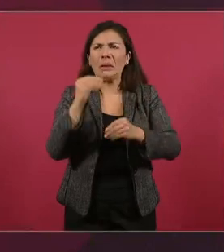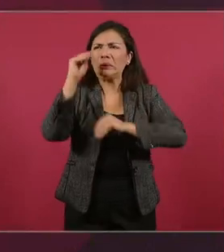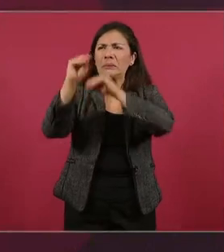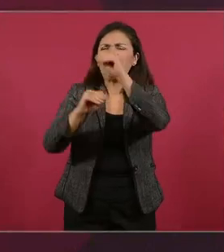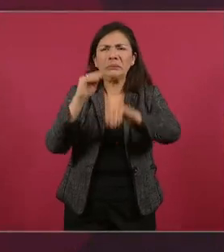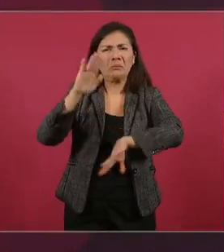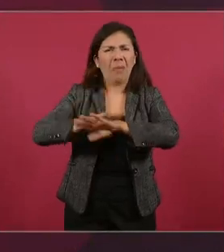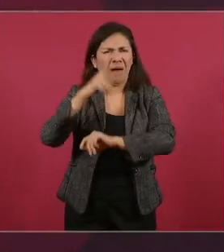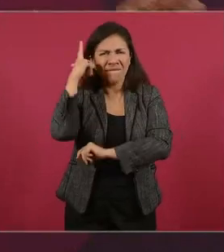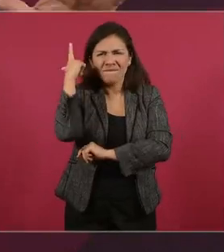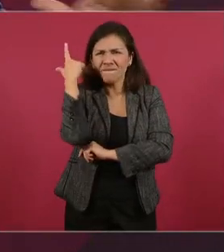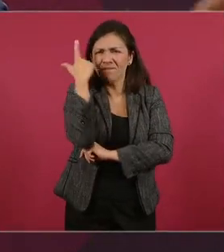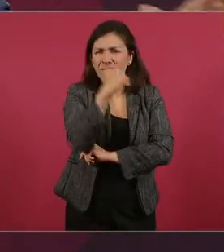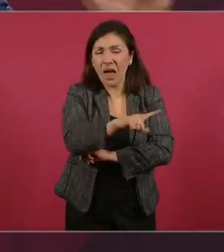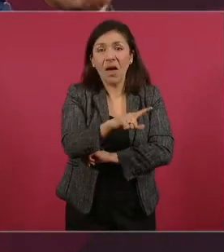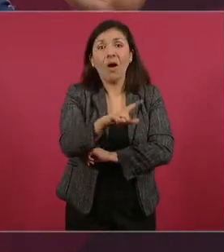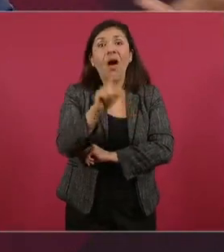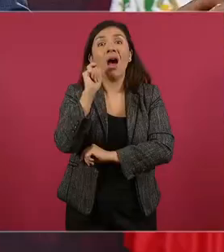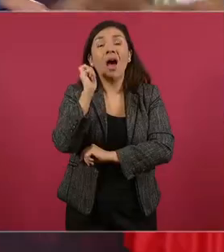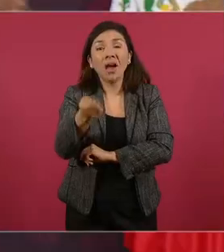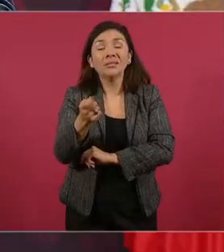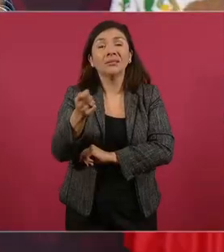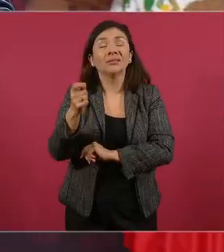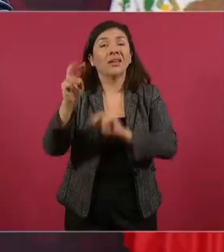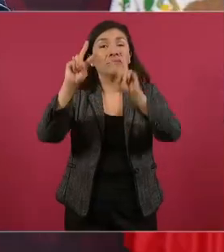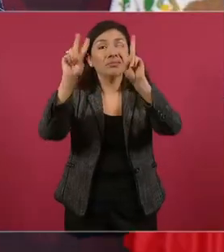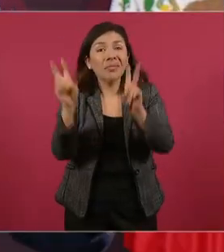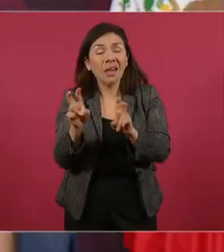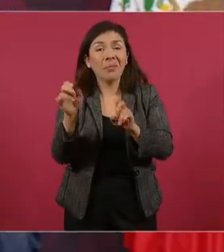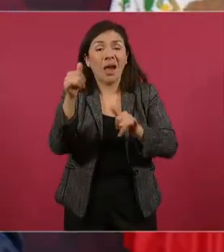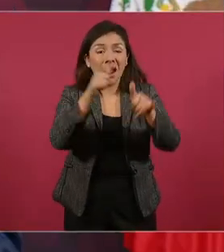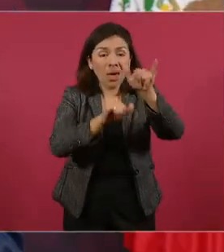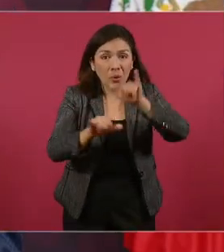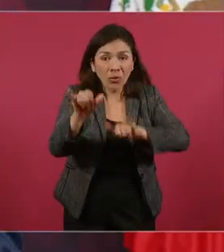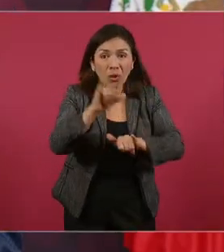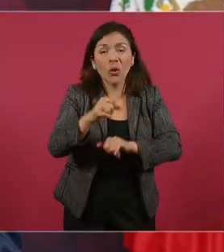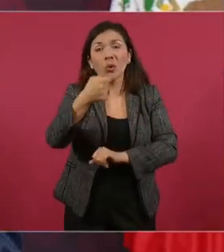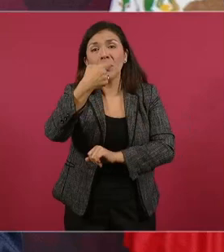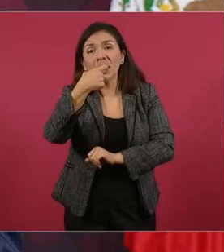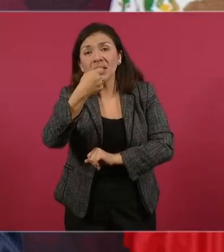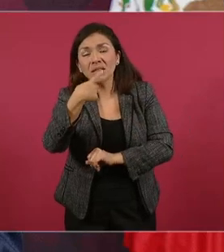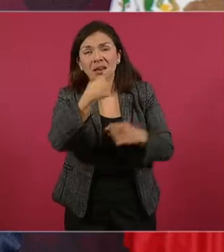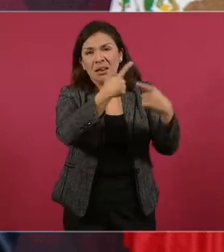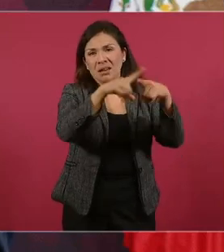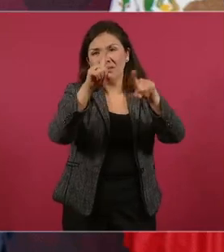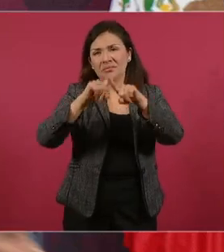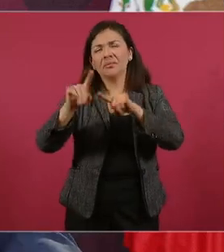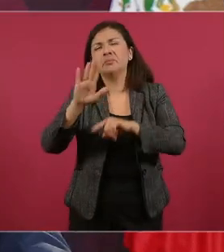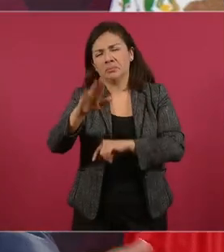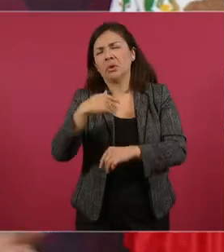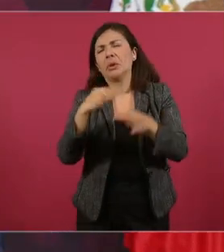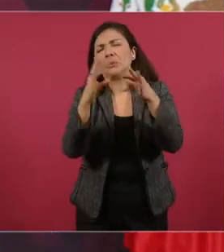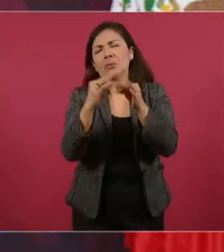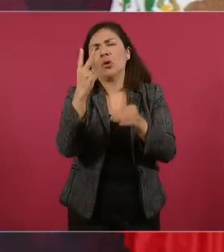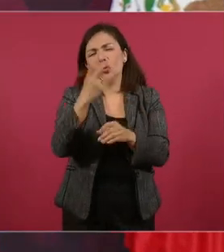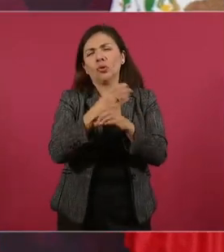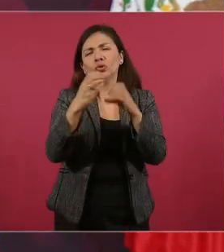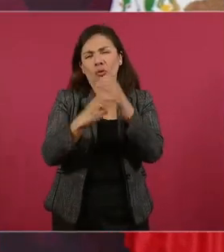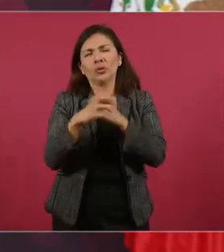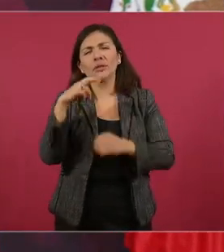horrendas en todo lo que tiene que ver con laboratorios y medicamentos. Les cuento dos